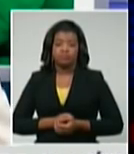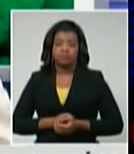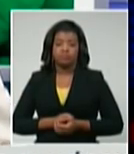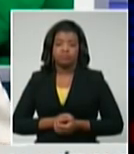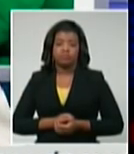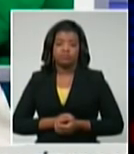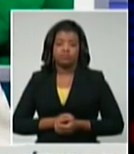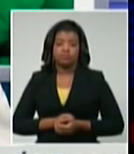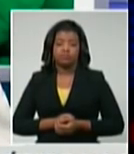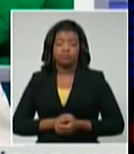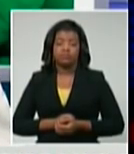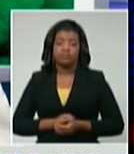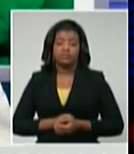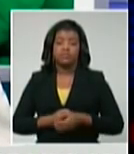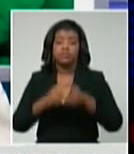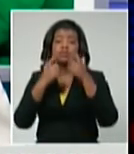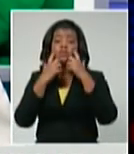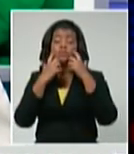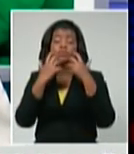Importante,